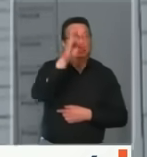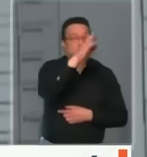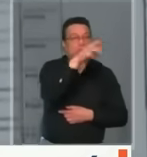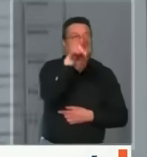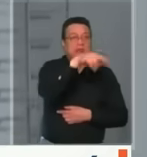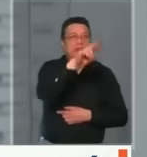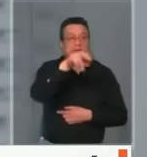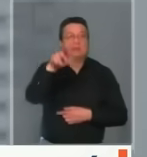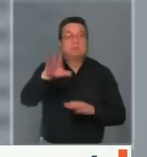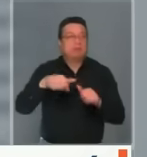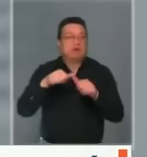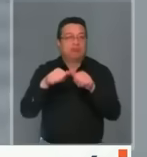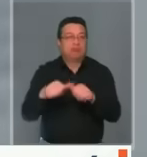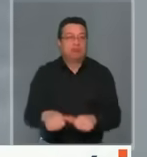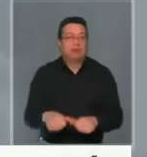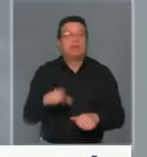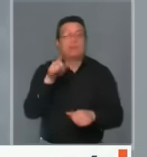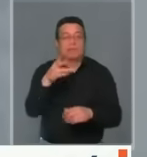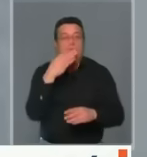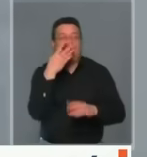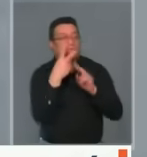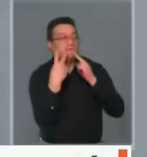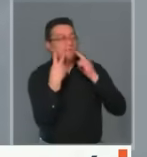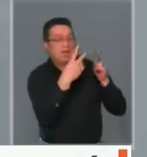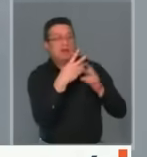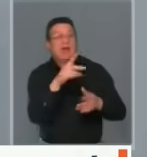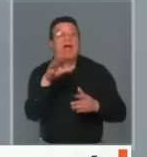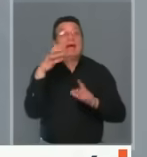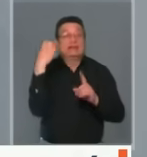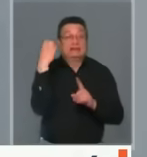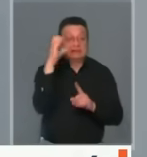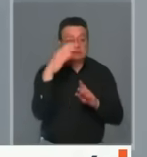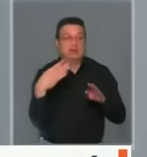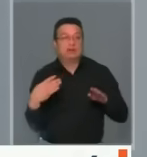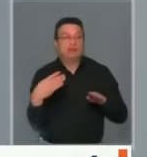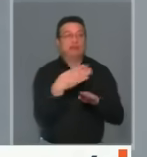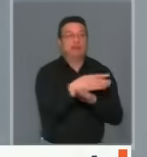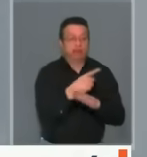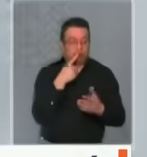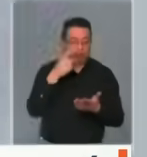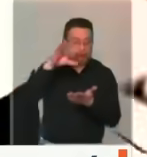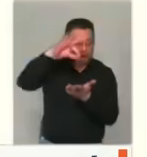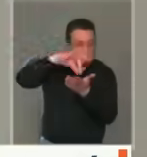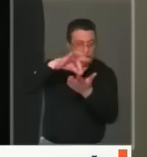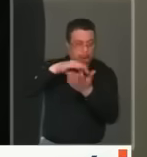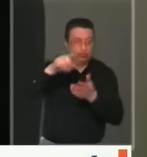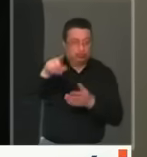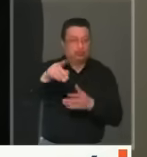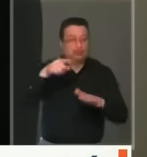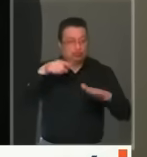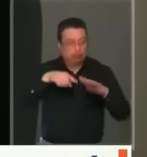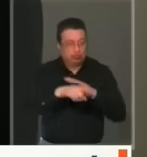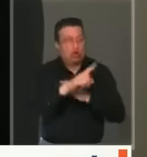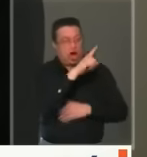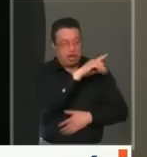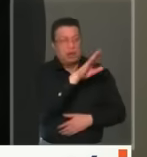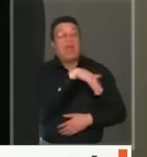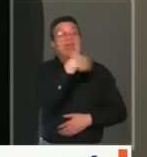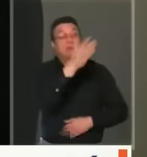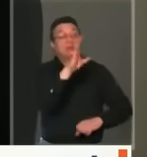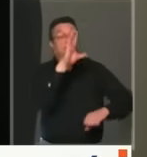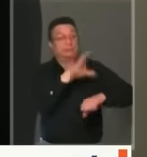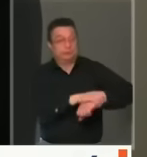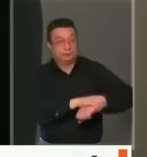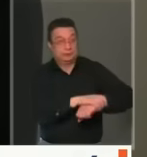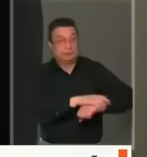los ilícitos. Lo tenemos viajando a Serena, posicionado también en el túnel de Serena. Seguidamente él es detenido